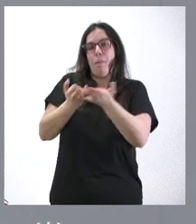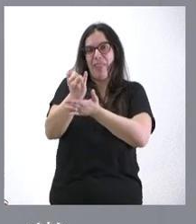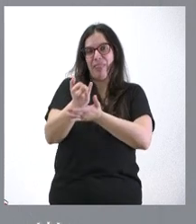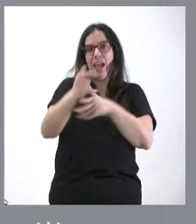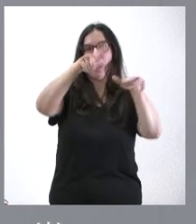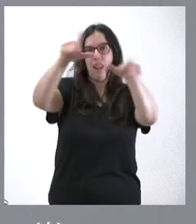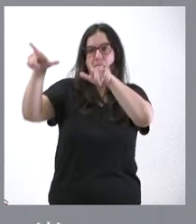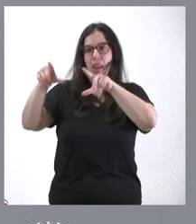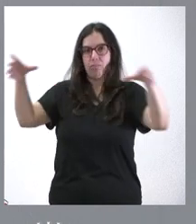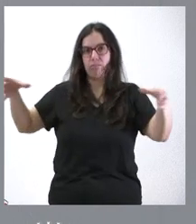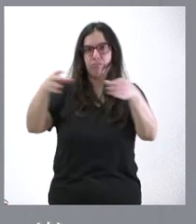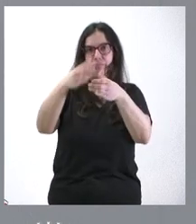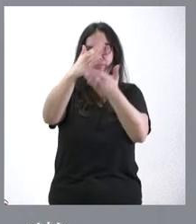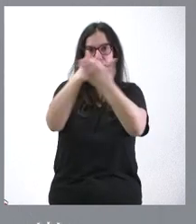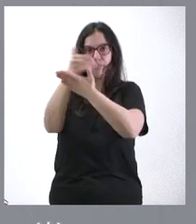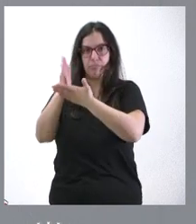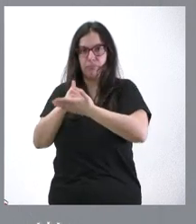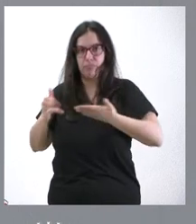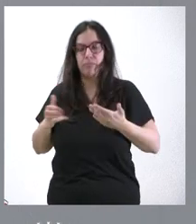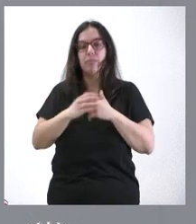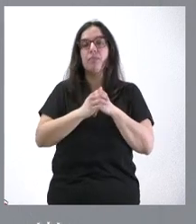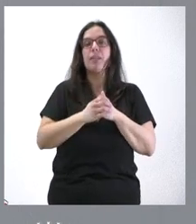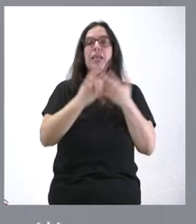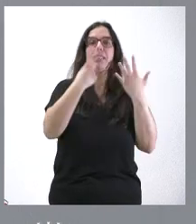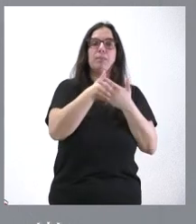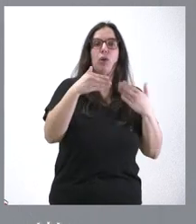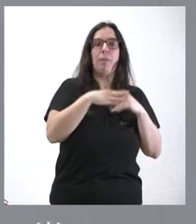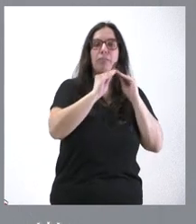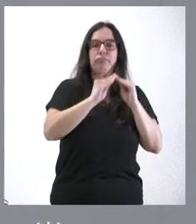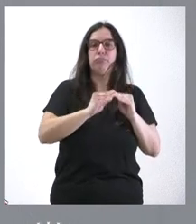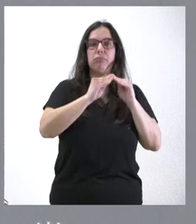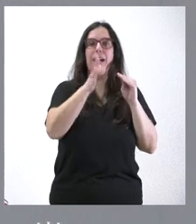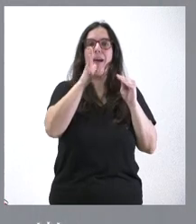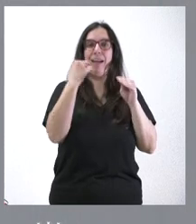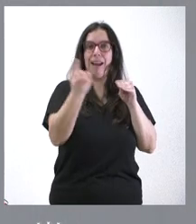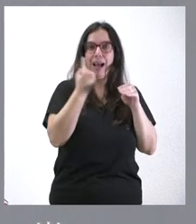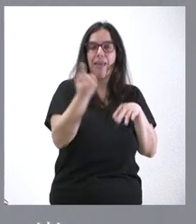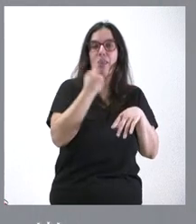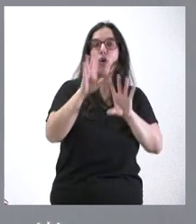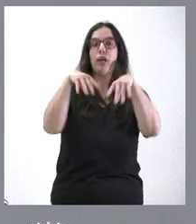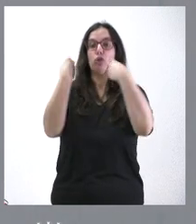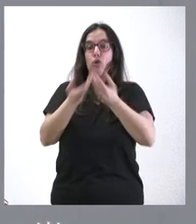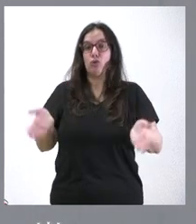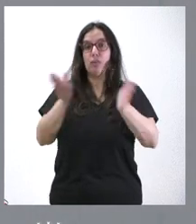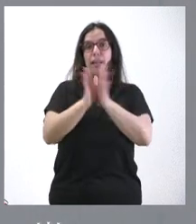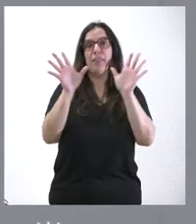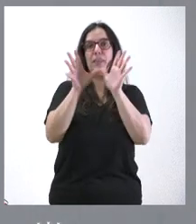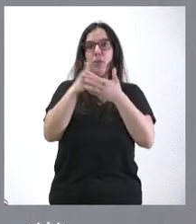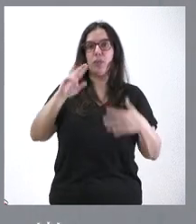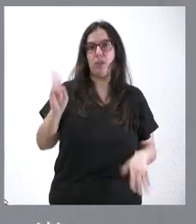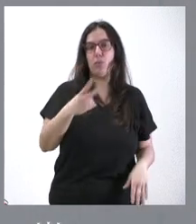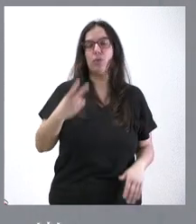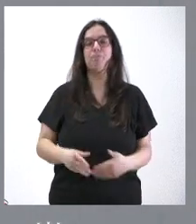4 millones la concentración parcelaria 6 millones el regadío y el total de la inversión son 10 millones de euros